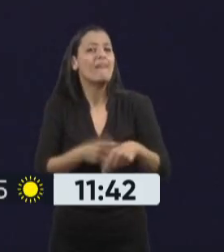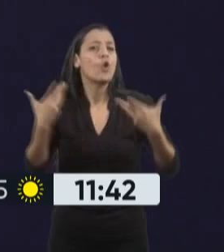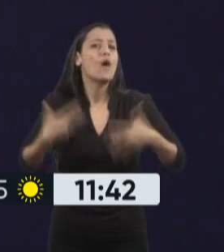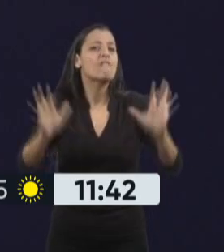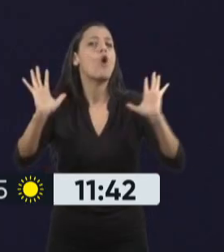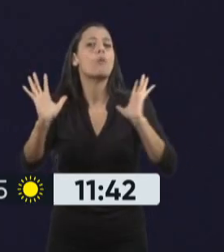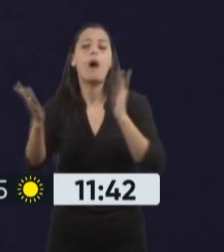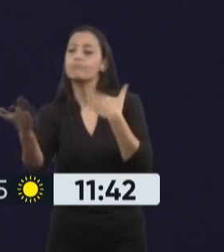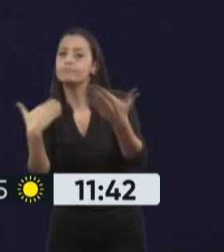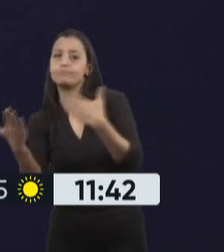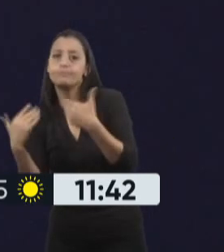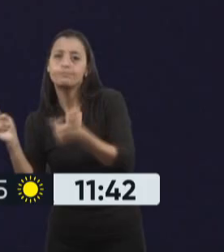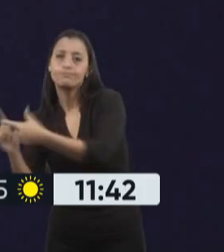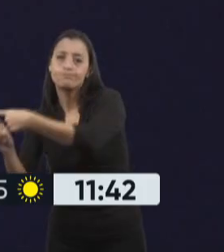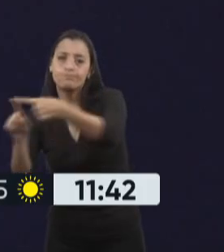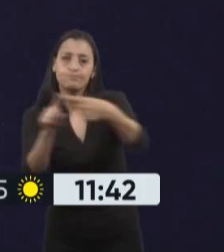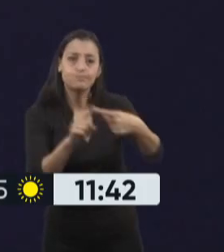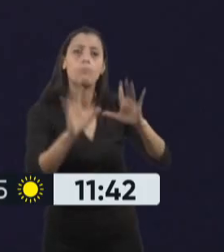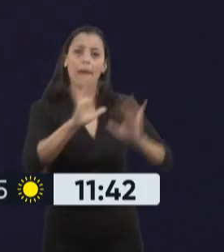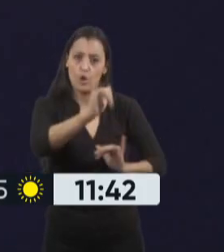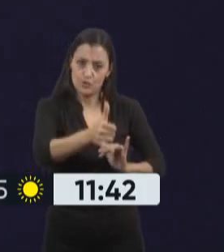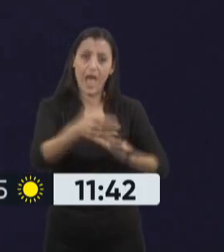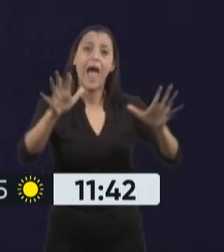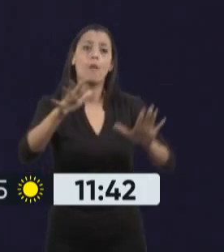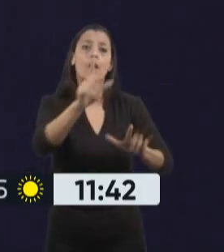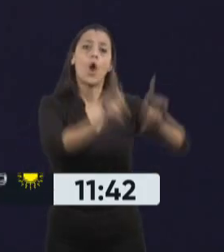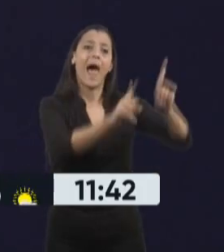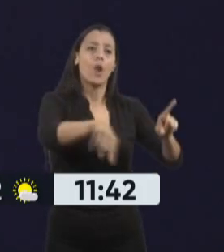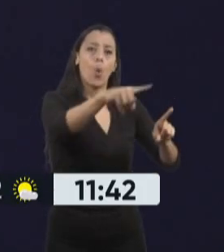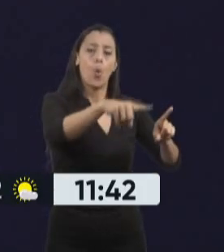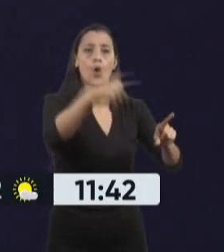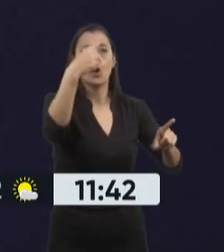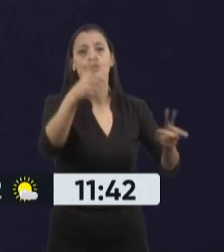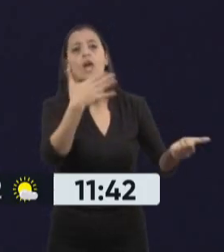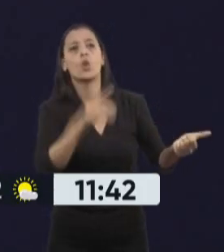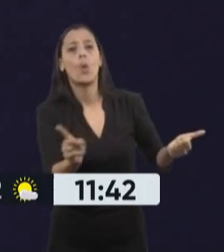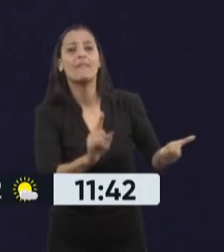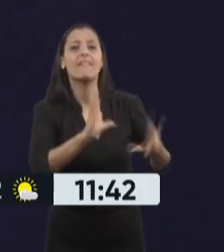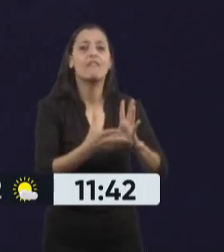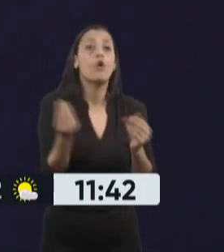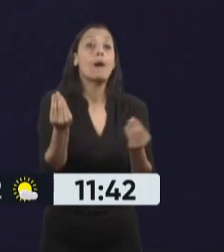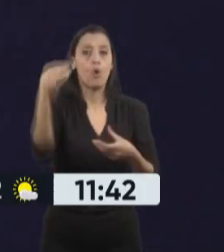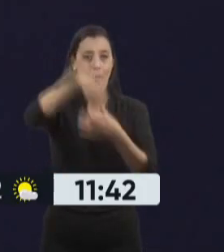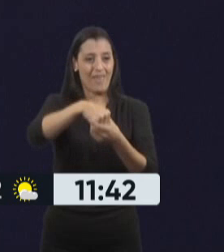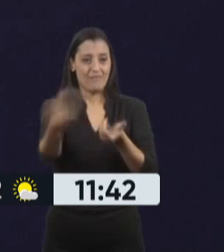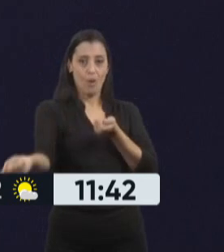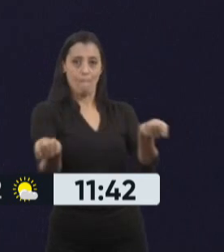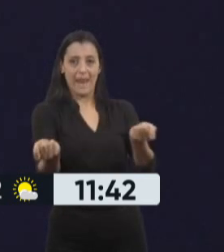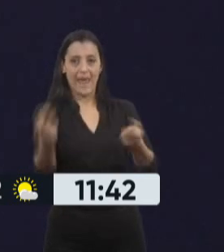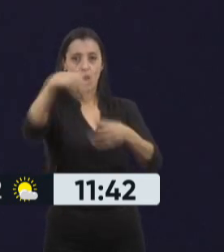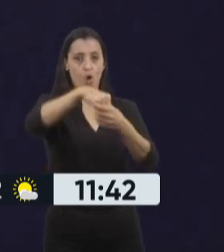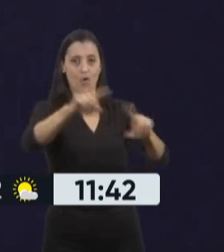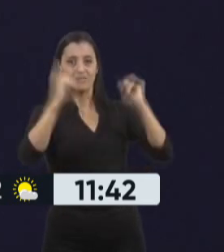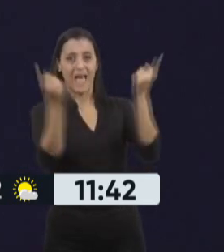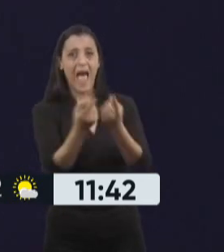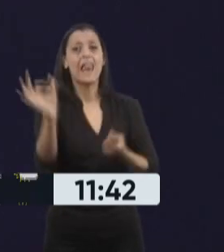explicando cuál es la posición, pero sí de los que tal vez no comparten la sala, que no entienden bien el funcionamiento, que no entienden